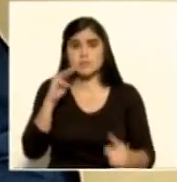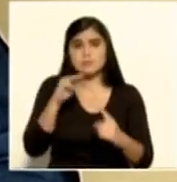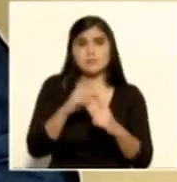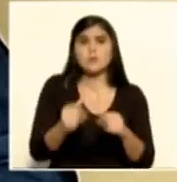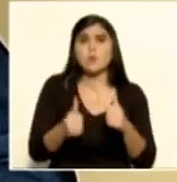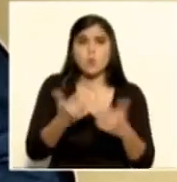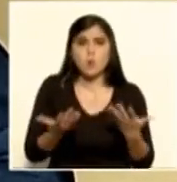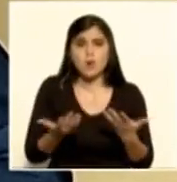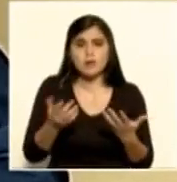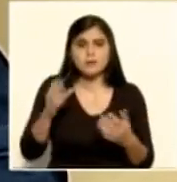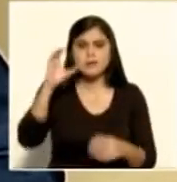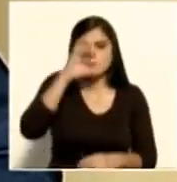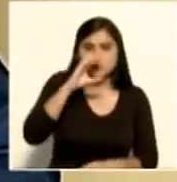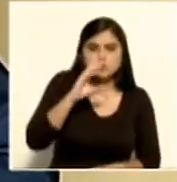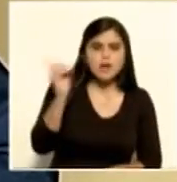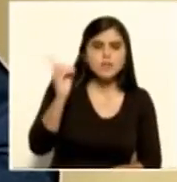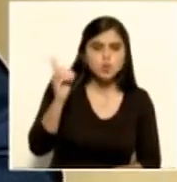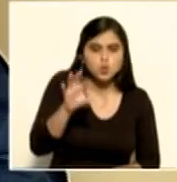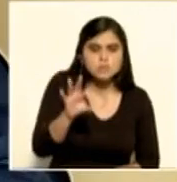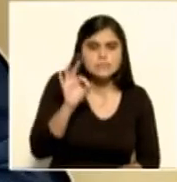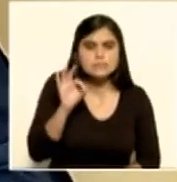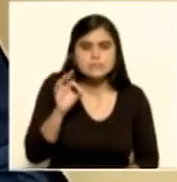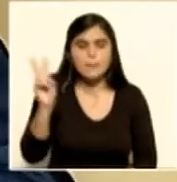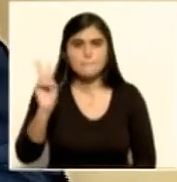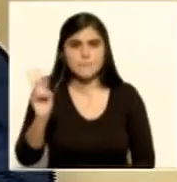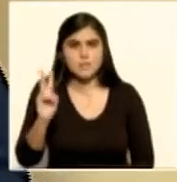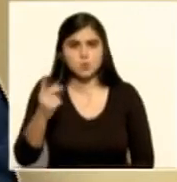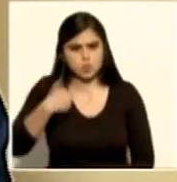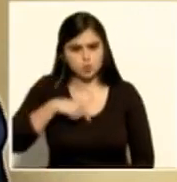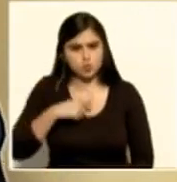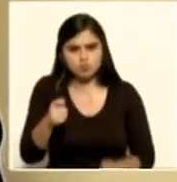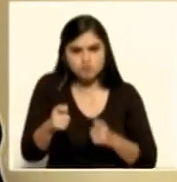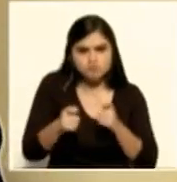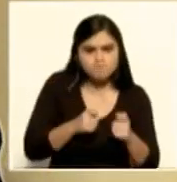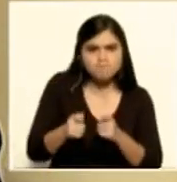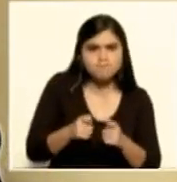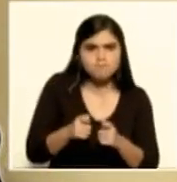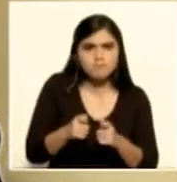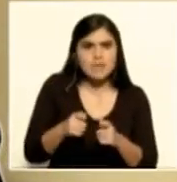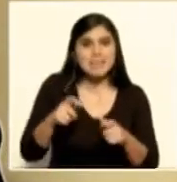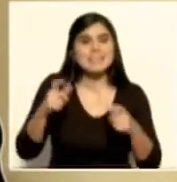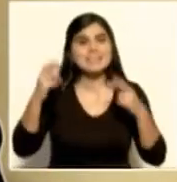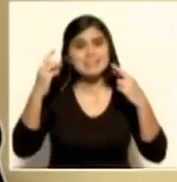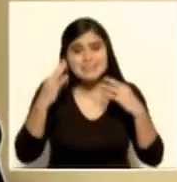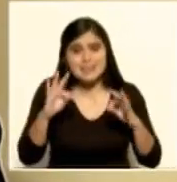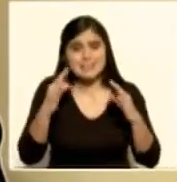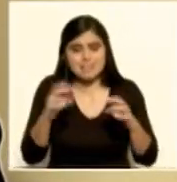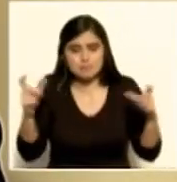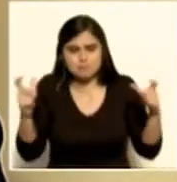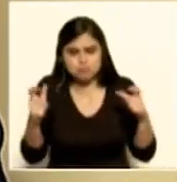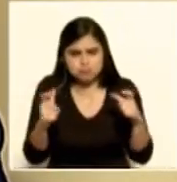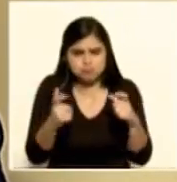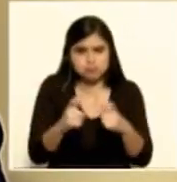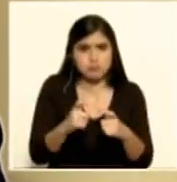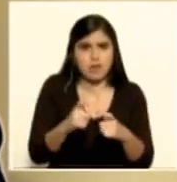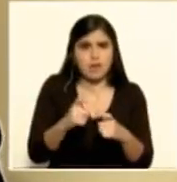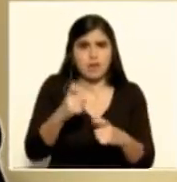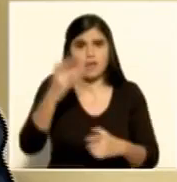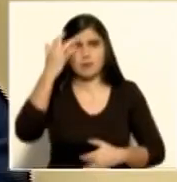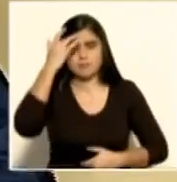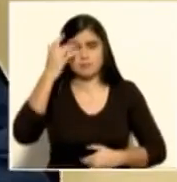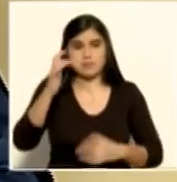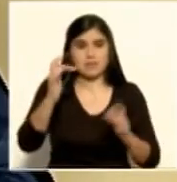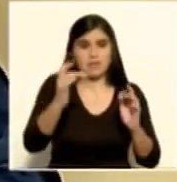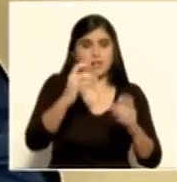el rastro, tomar el control y mitigar esta situación en la que estamos. Por eso